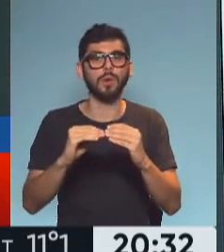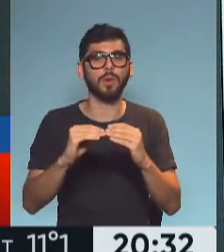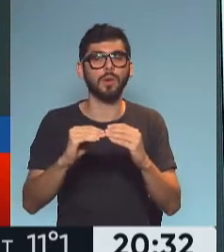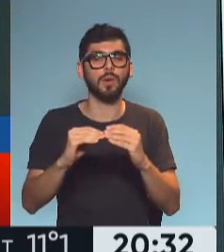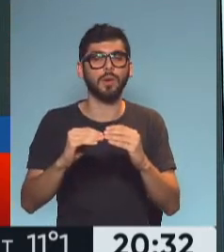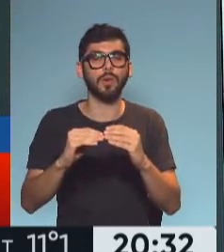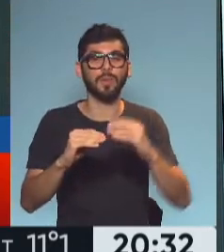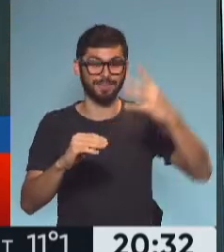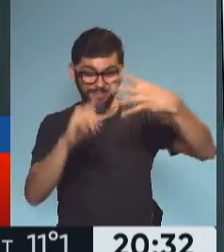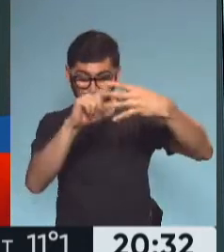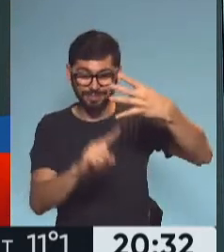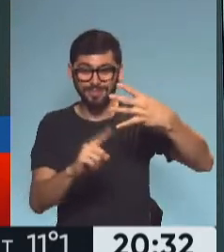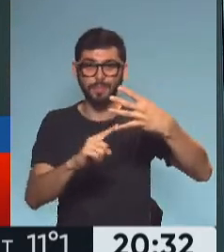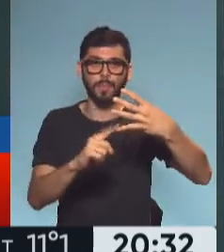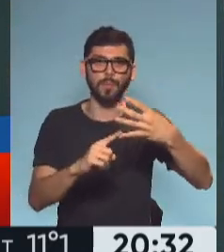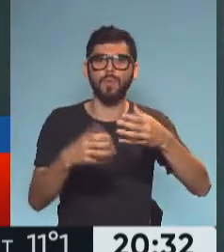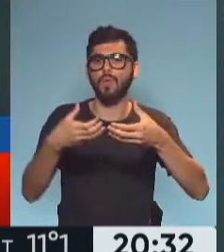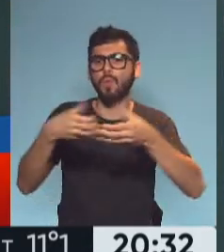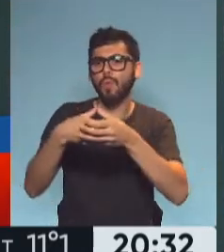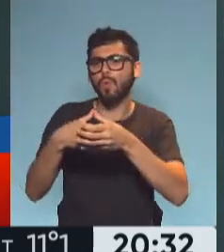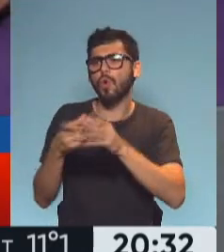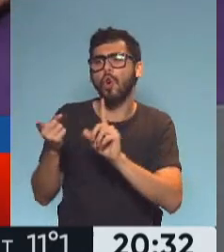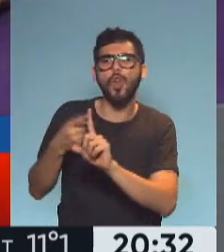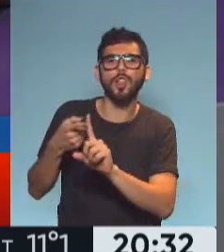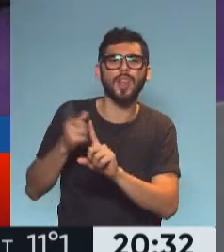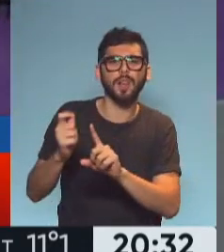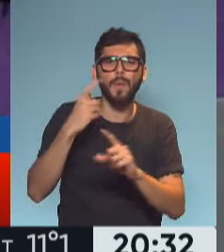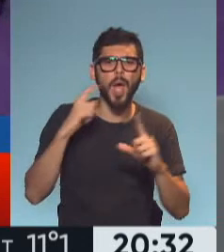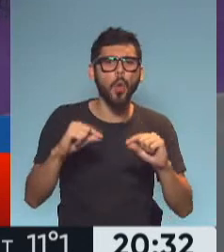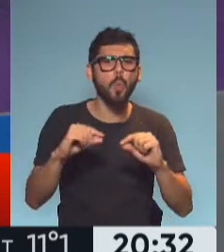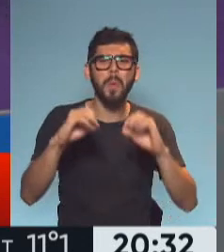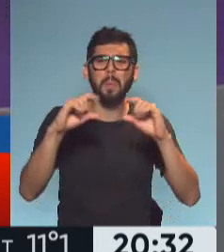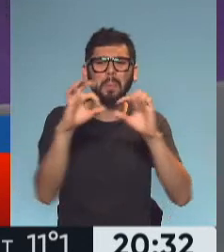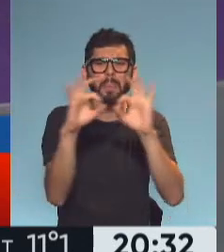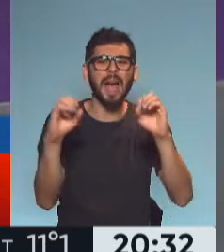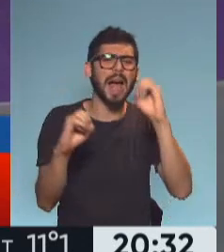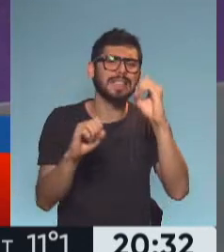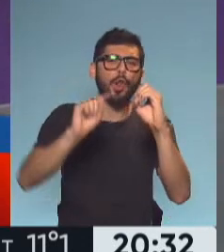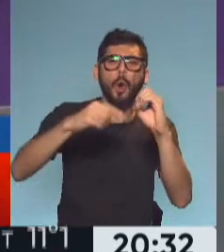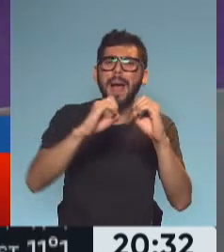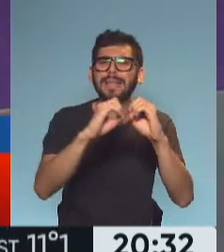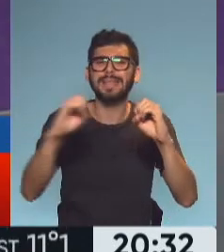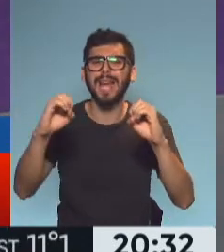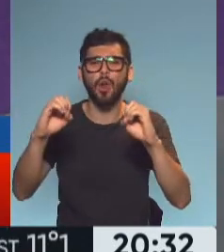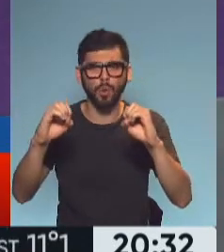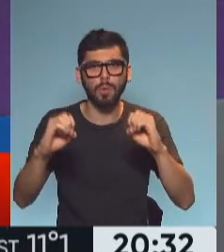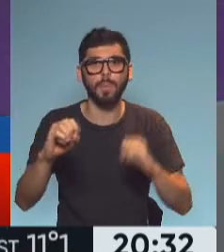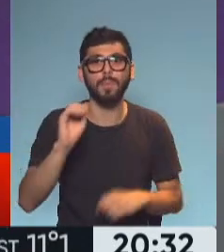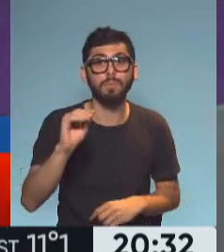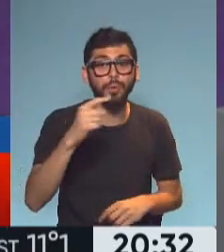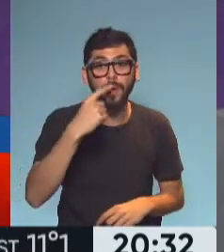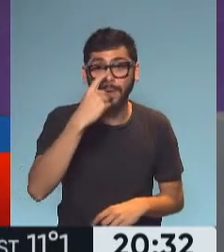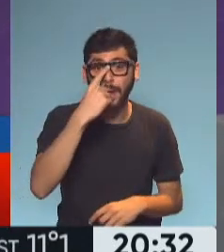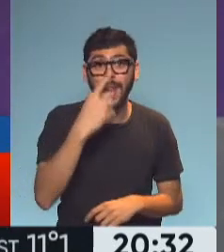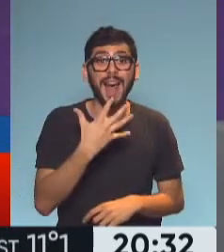el relacionado uh-huh. con la burbuja pinchada. Que usted lo ve que el número es muy bajo, ¿sí? Sí, es muy con bajo esto cerramos, doctor. Porque la verdad que la